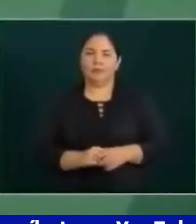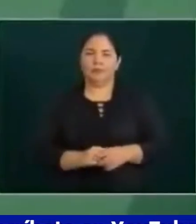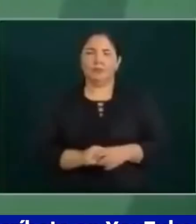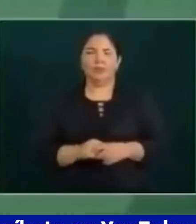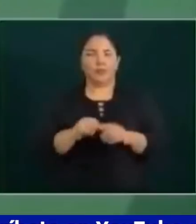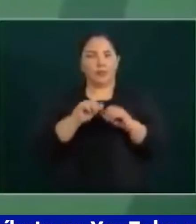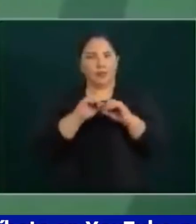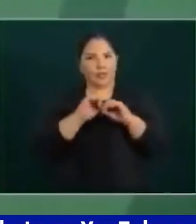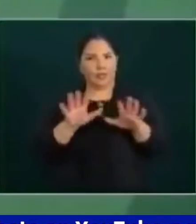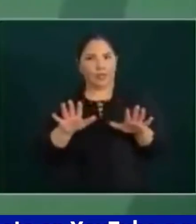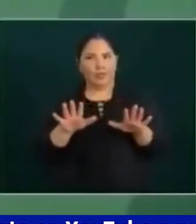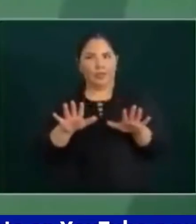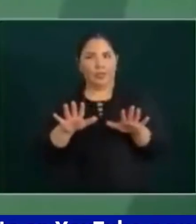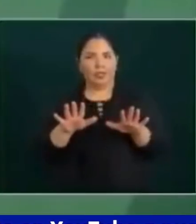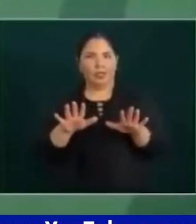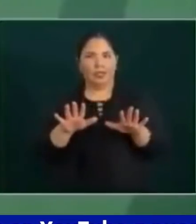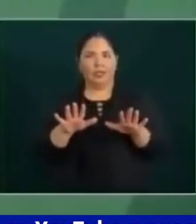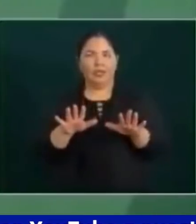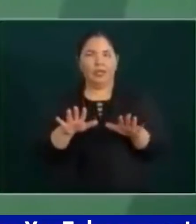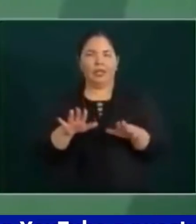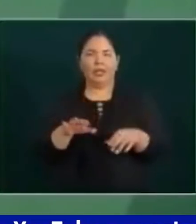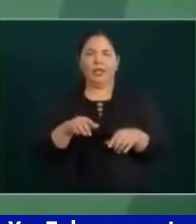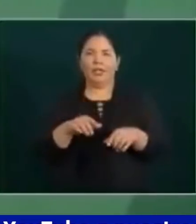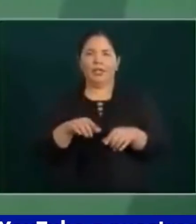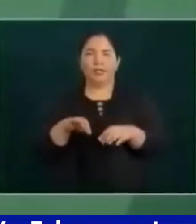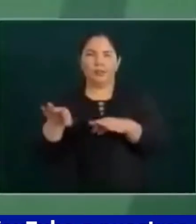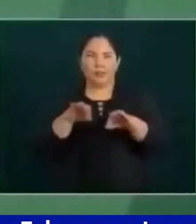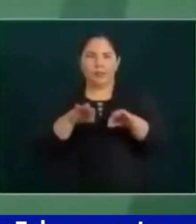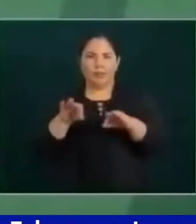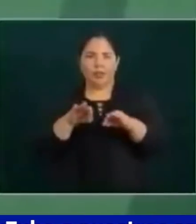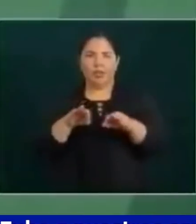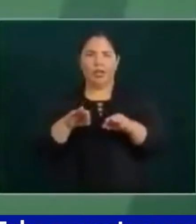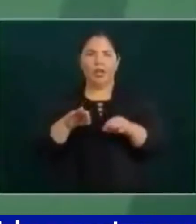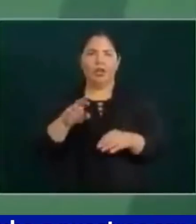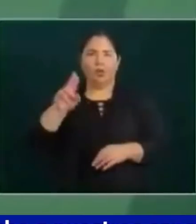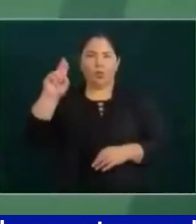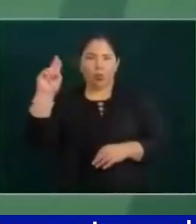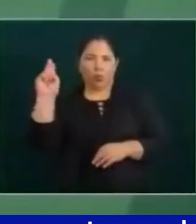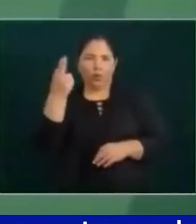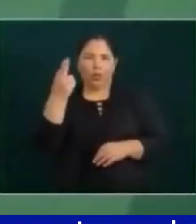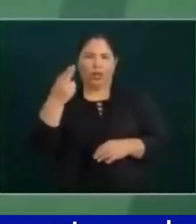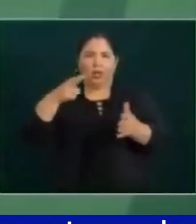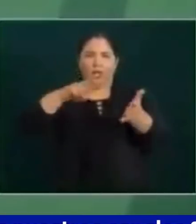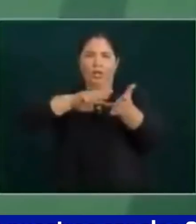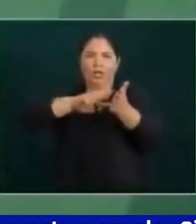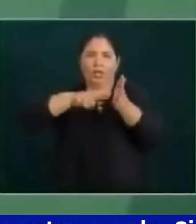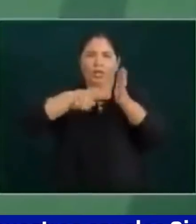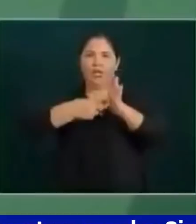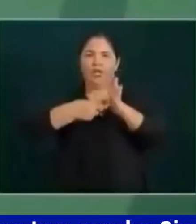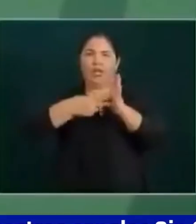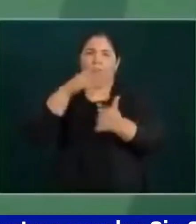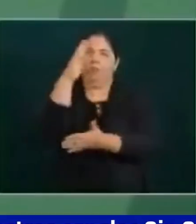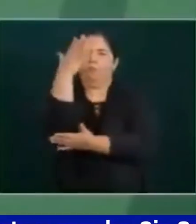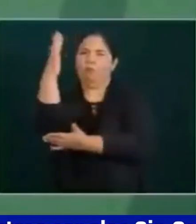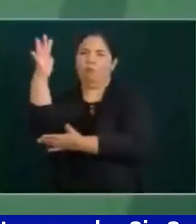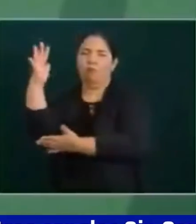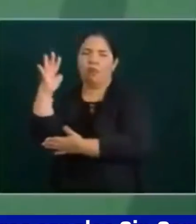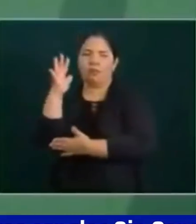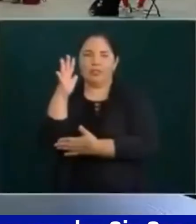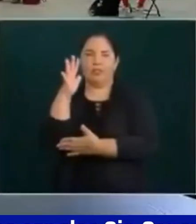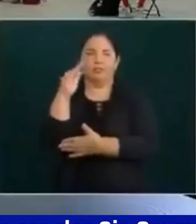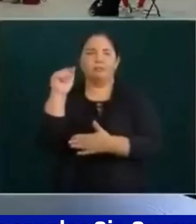Ya está, les decía, funcionando la universidad con la carrera de ingeniería forestal en